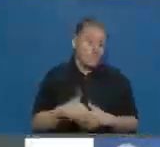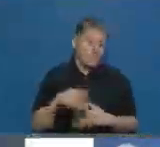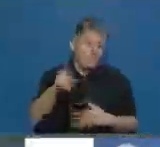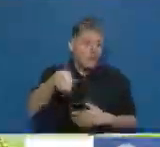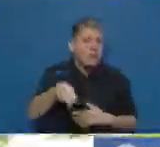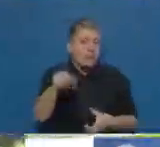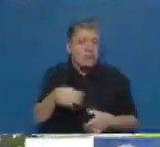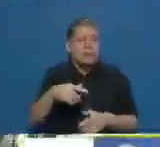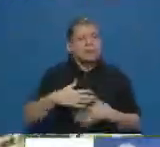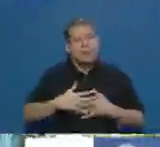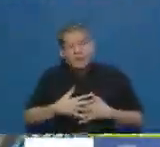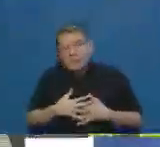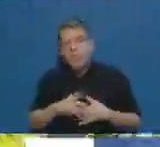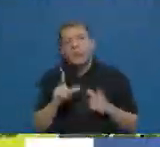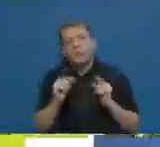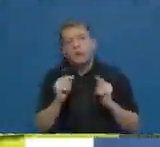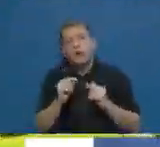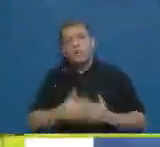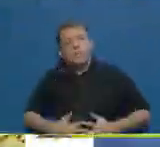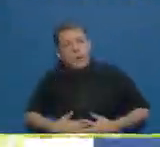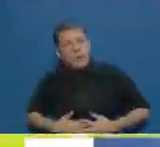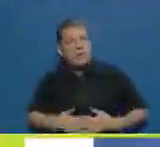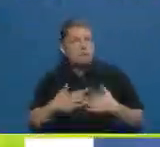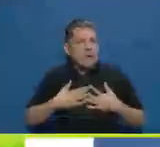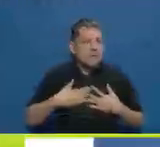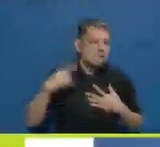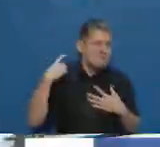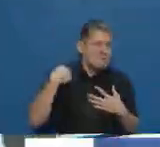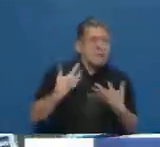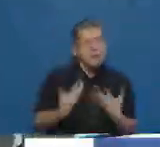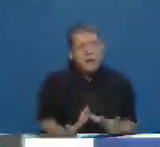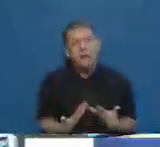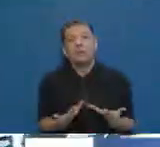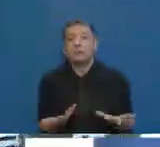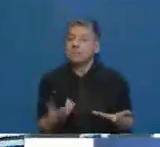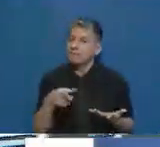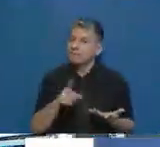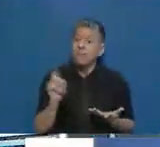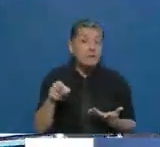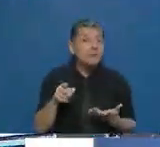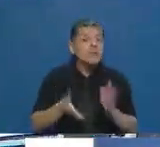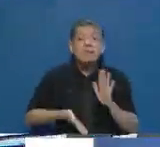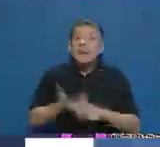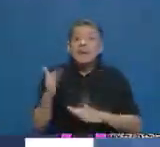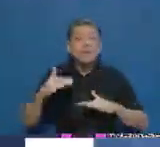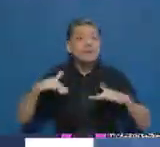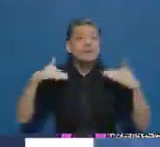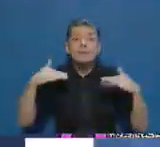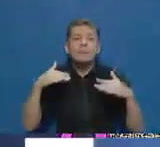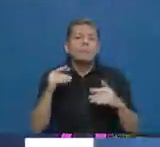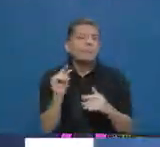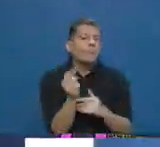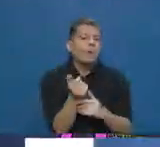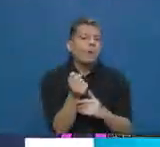fatiga, personas con dolores en el pecho. Uh-huh. Digamos, hay que tener en cuenta que esto es recreativo. No al grado de llegar a una hipoxia,